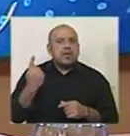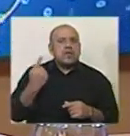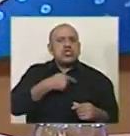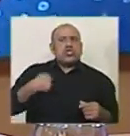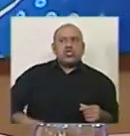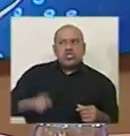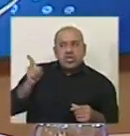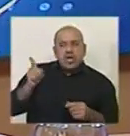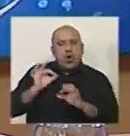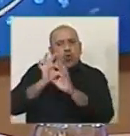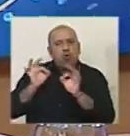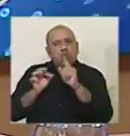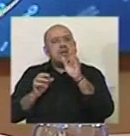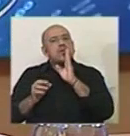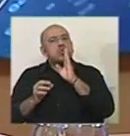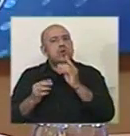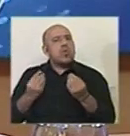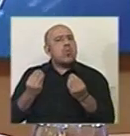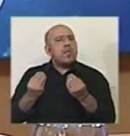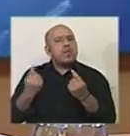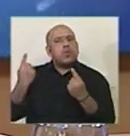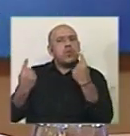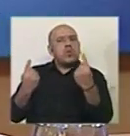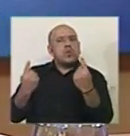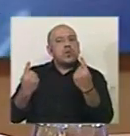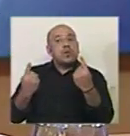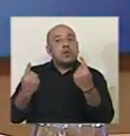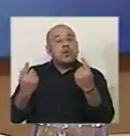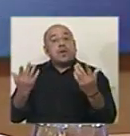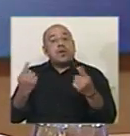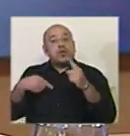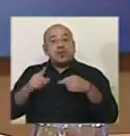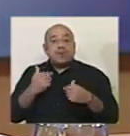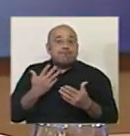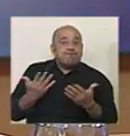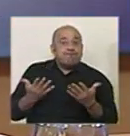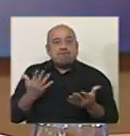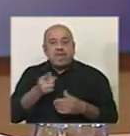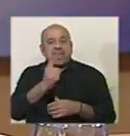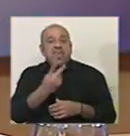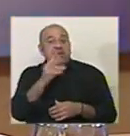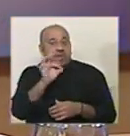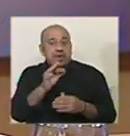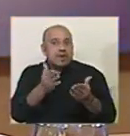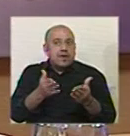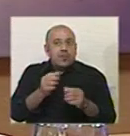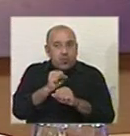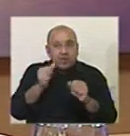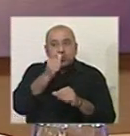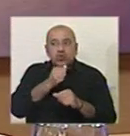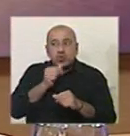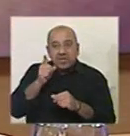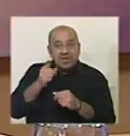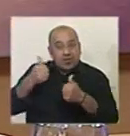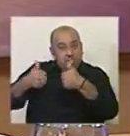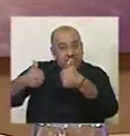nueva guerra fría entre China y Estados Unidos, todos vamos a terminar involucrados y está lejísimos el G20 de poder laudar esto, porque ahora viene una lógica,